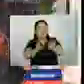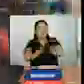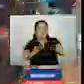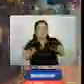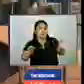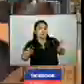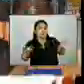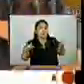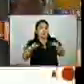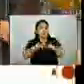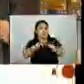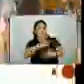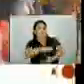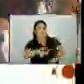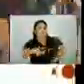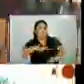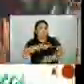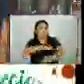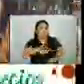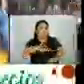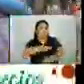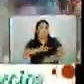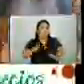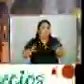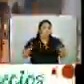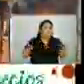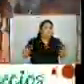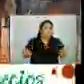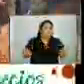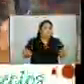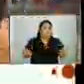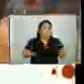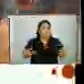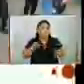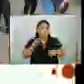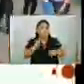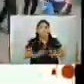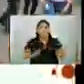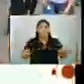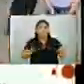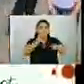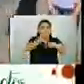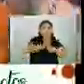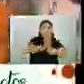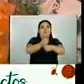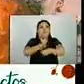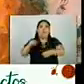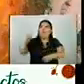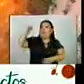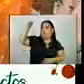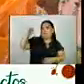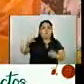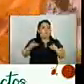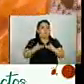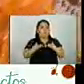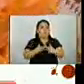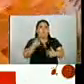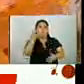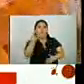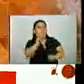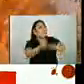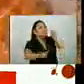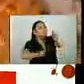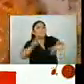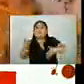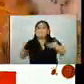disfrutando bastante, porque hay muchas que se pueden subir los pequeños, pues no solo en grandotas. Consultamos con los comerciantes